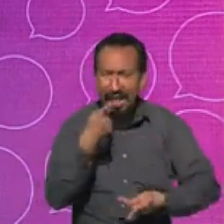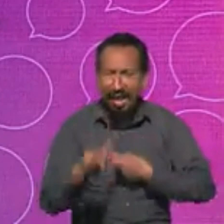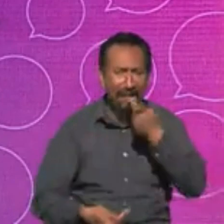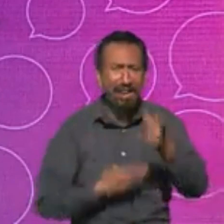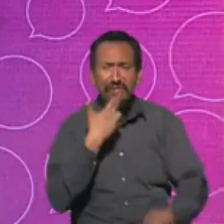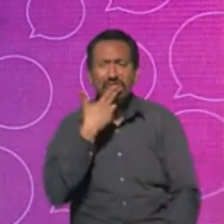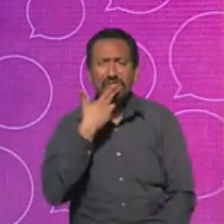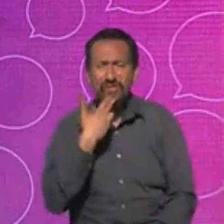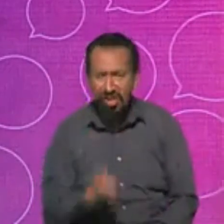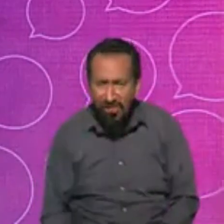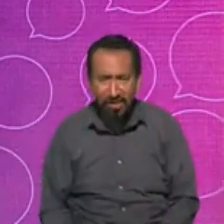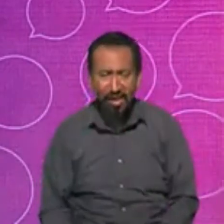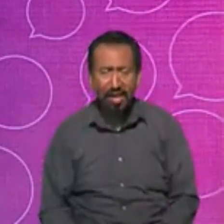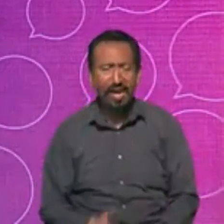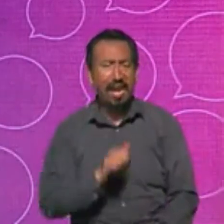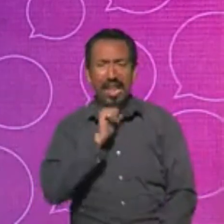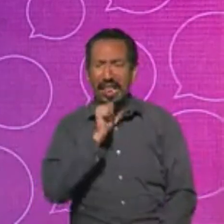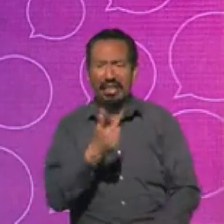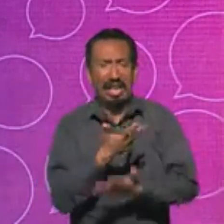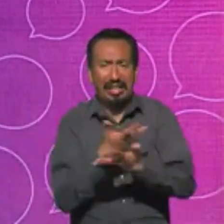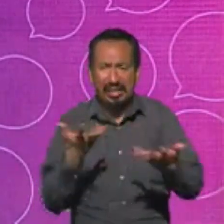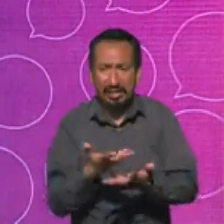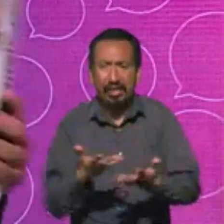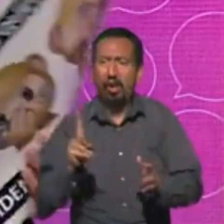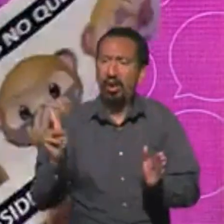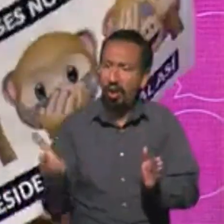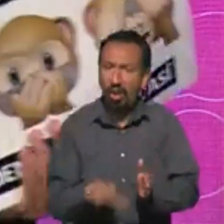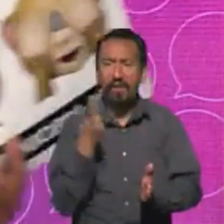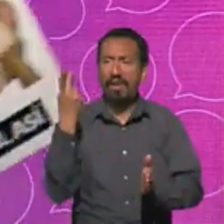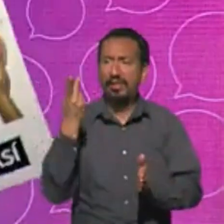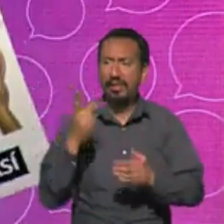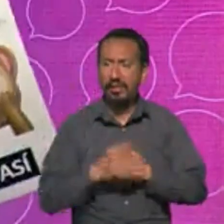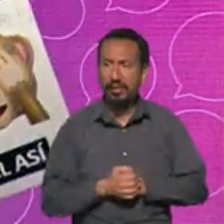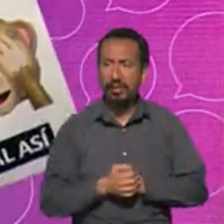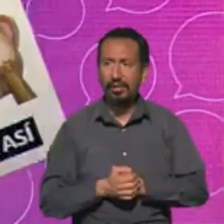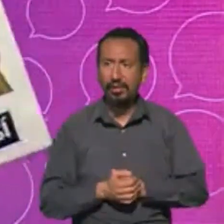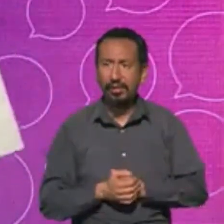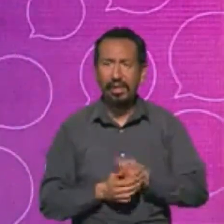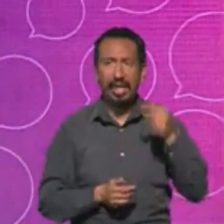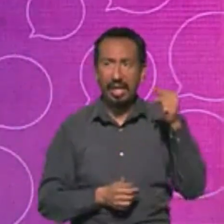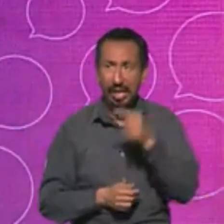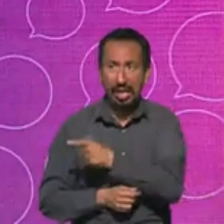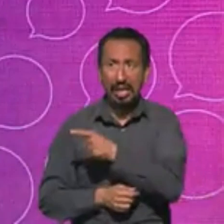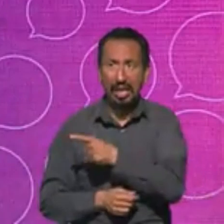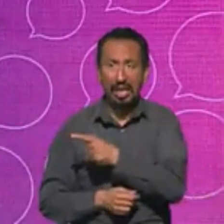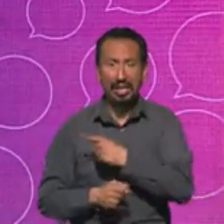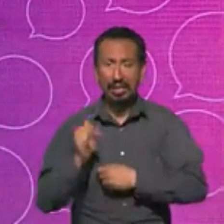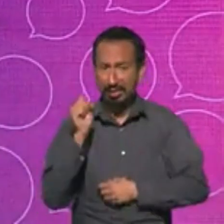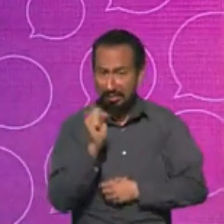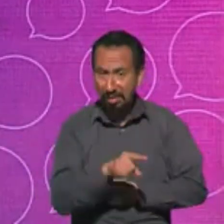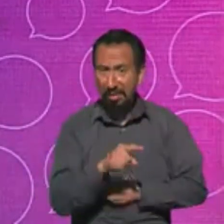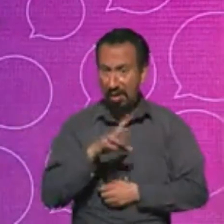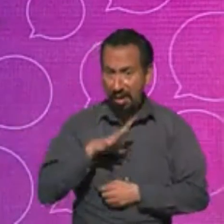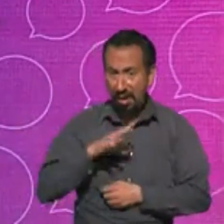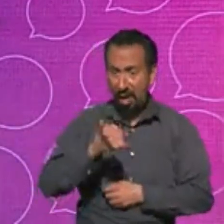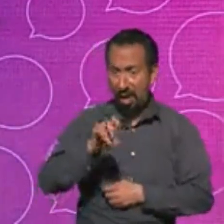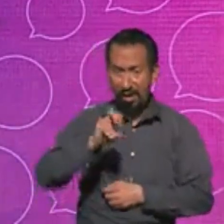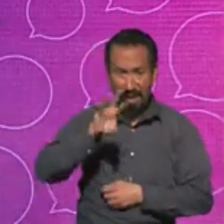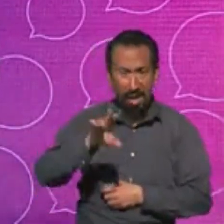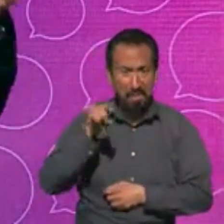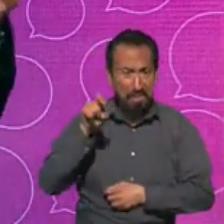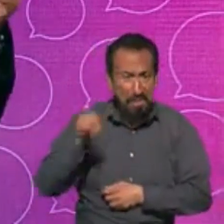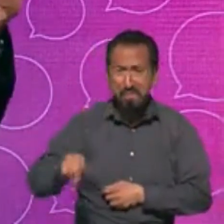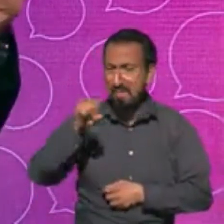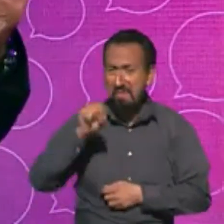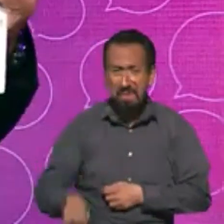no nos solucionan nada voy a reiterar y cierro con esto no quiero que continúe un gobierno de Javier Mendoza Que